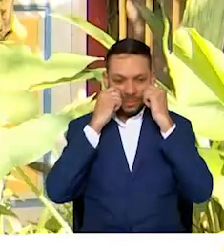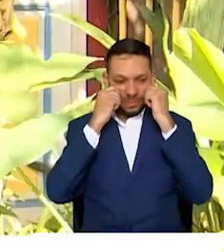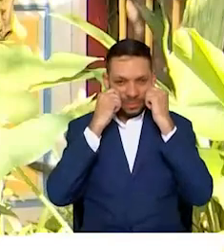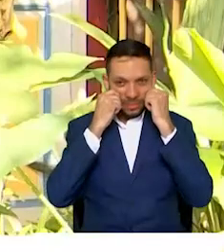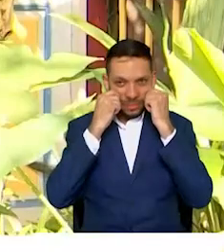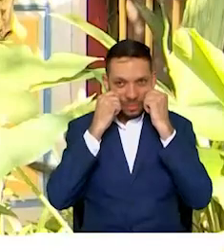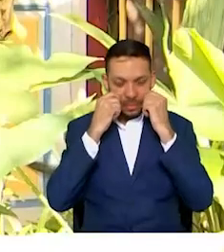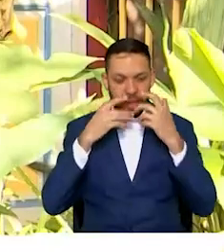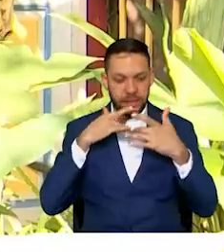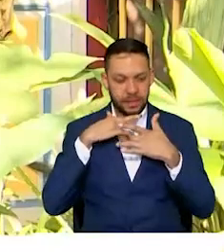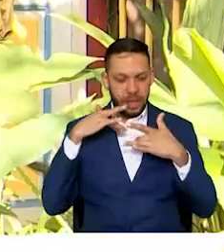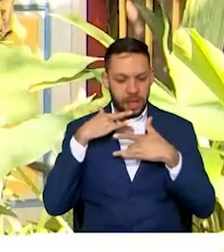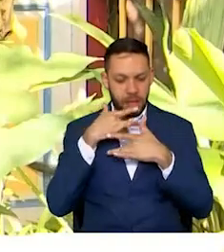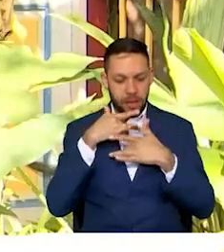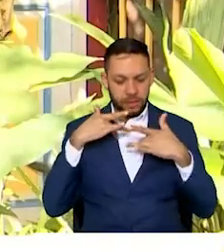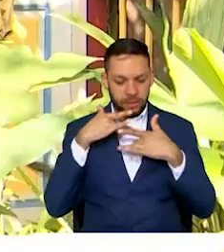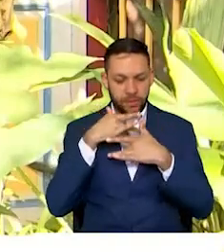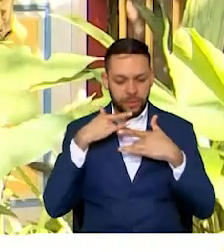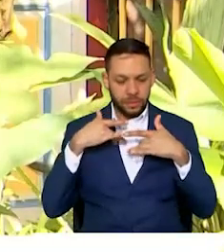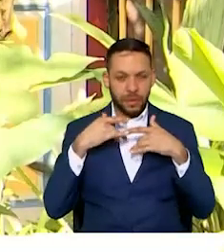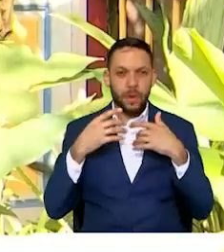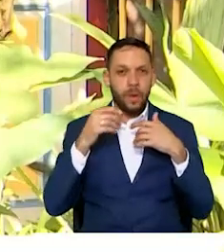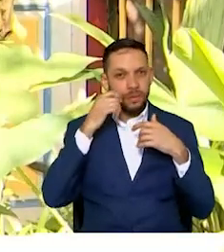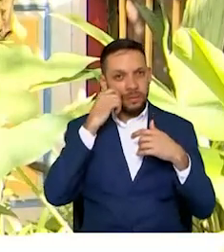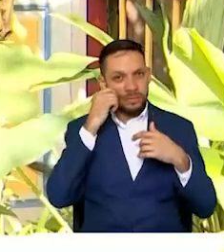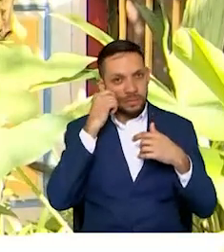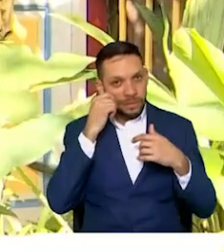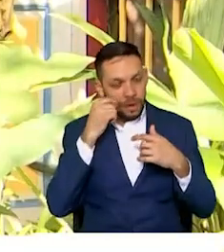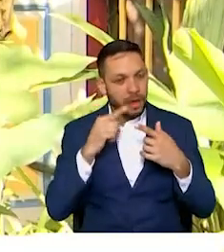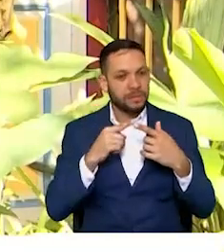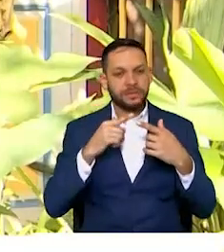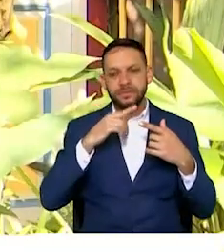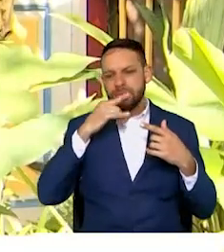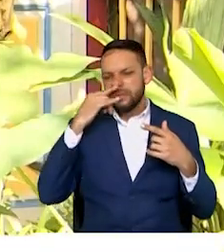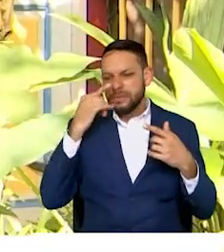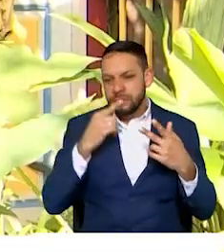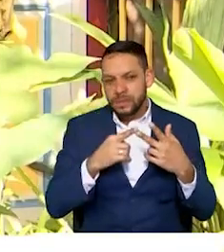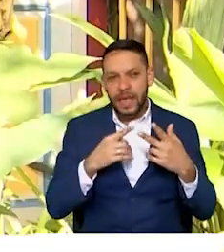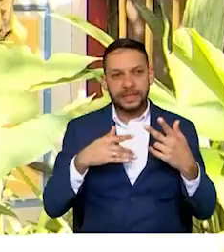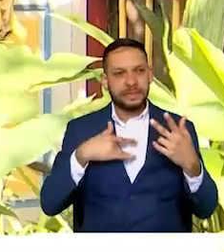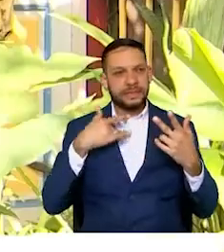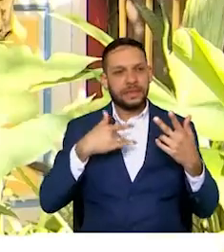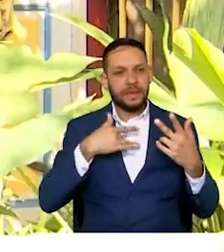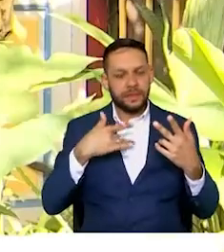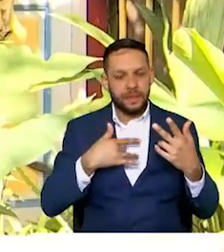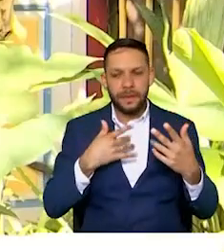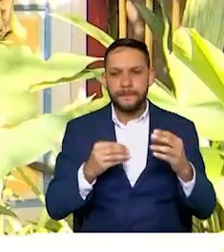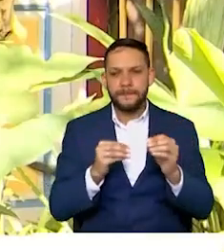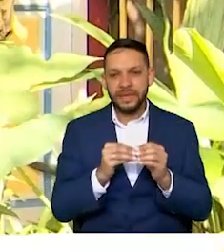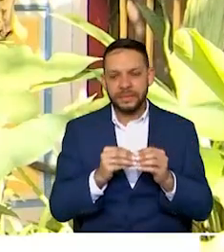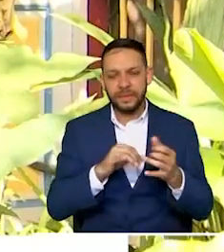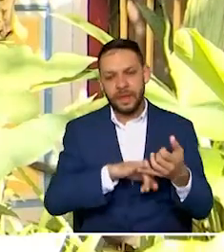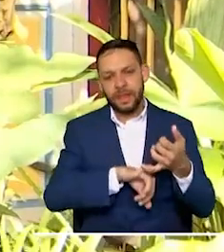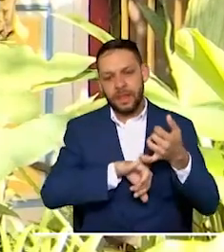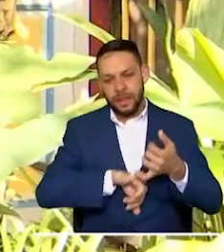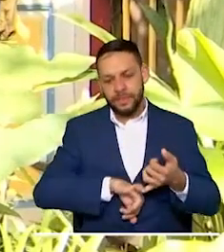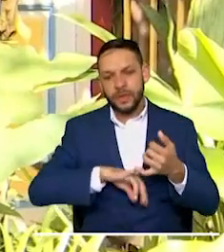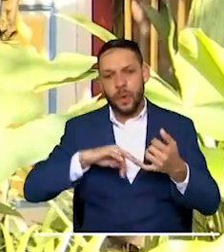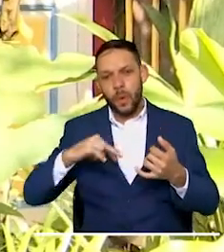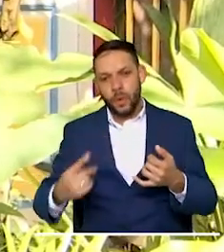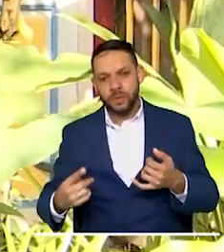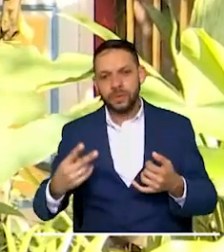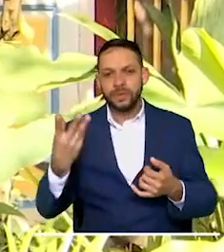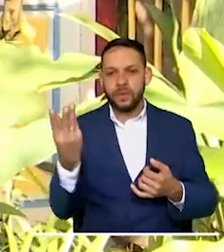cual reviso su cuerpo, tocamos, escuchamos, olemos, sentimos, derivamos a estos otros profesionales como el